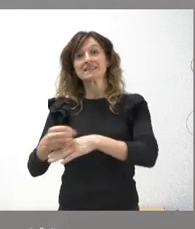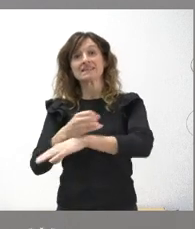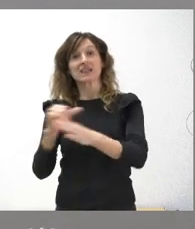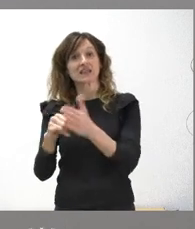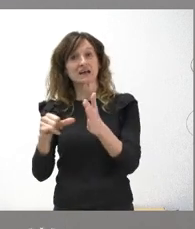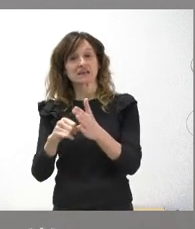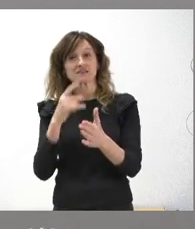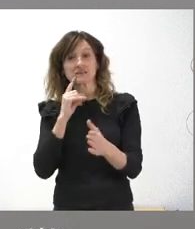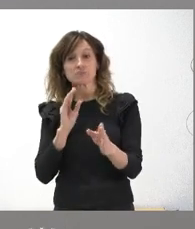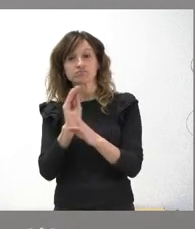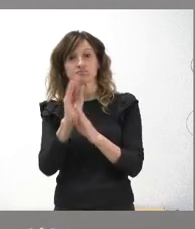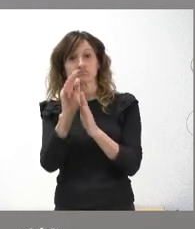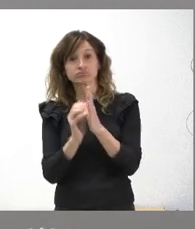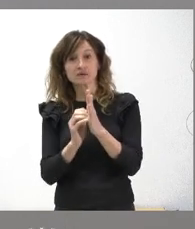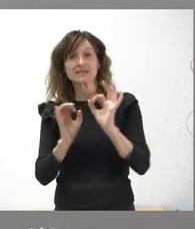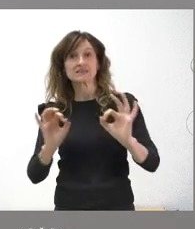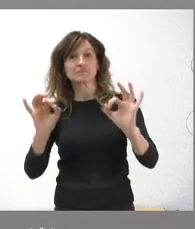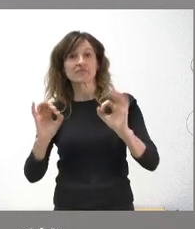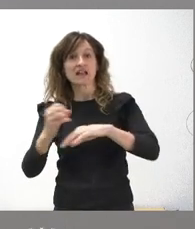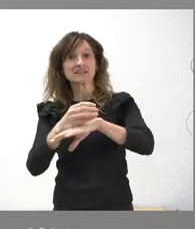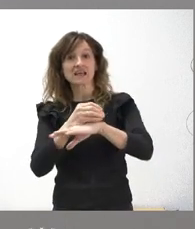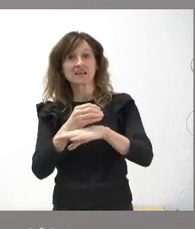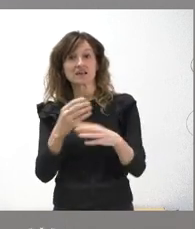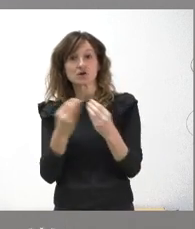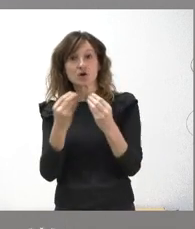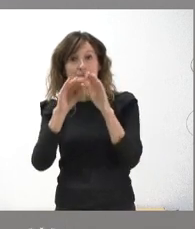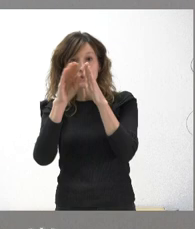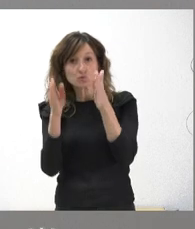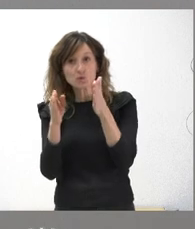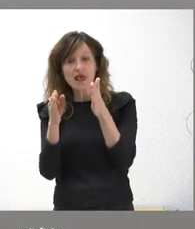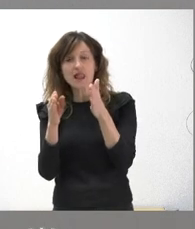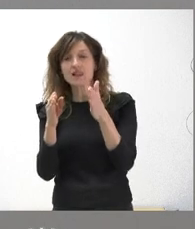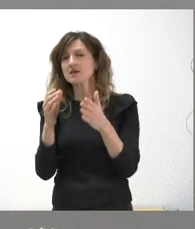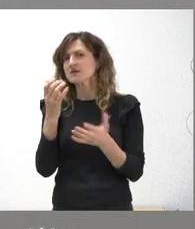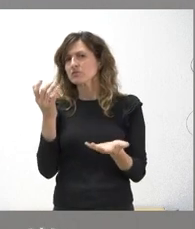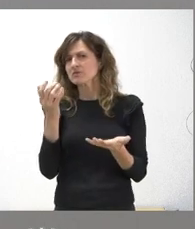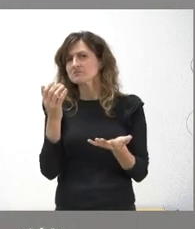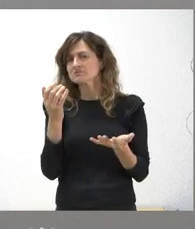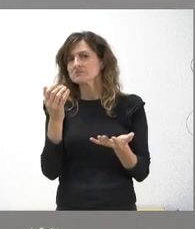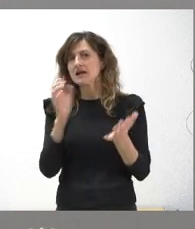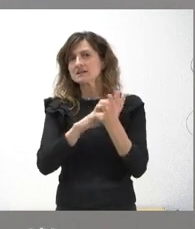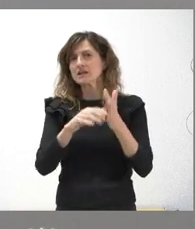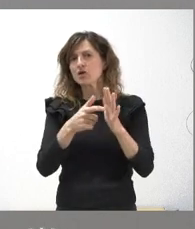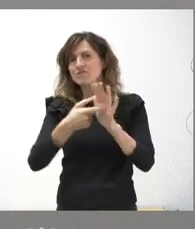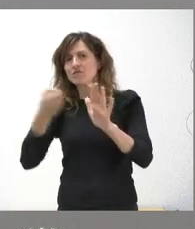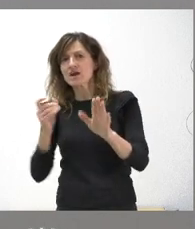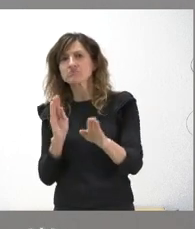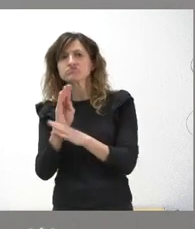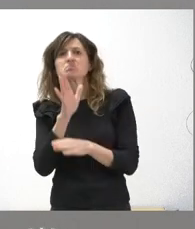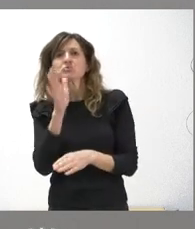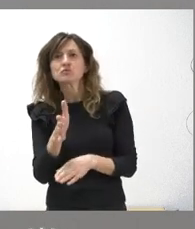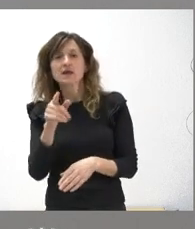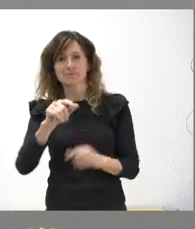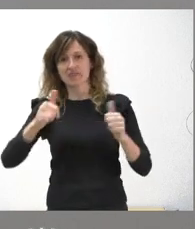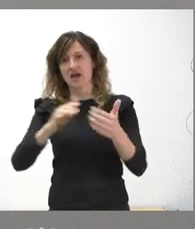si hay bonificaciones especiales por aquella idea de los trenes que no cabían en los túneles no sé por qué a Castilla León se le excluyó de esas bonificaciones se podría empezar